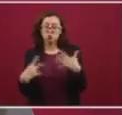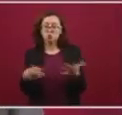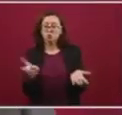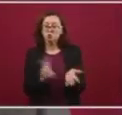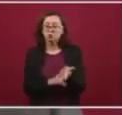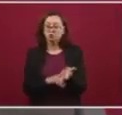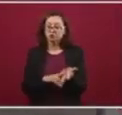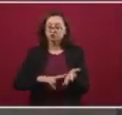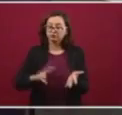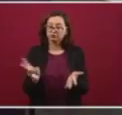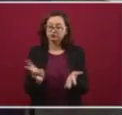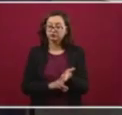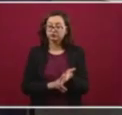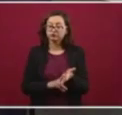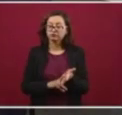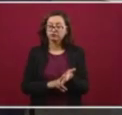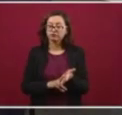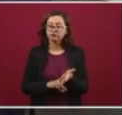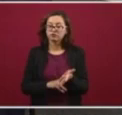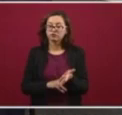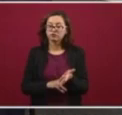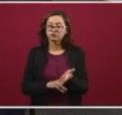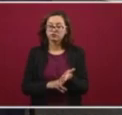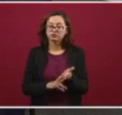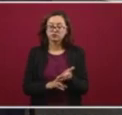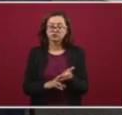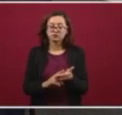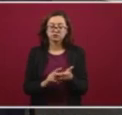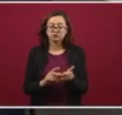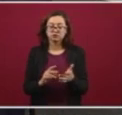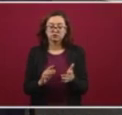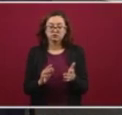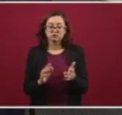y sean de materiales